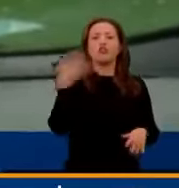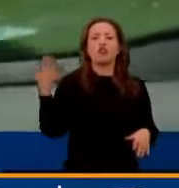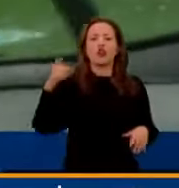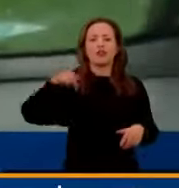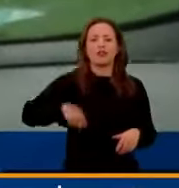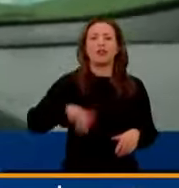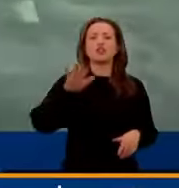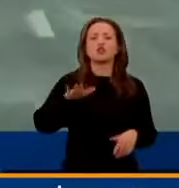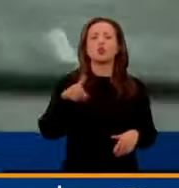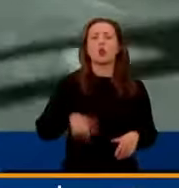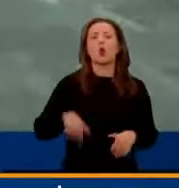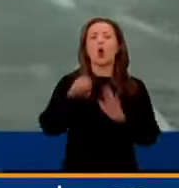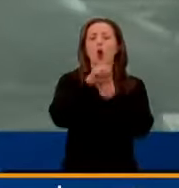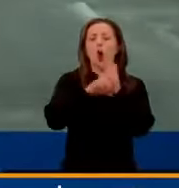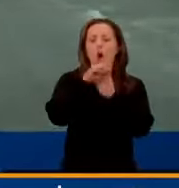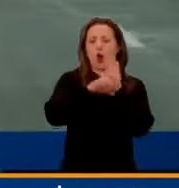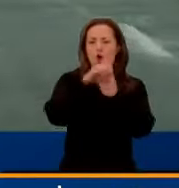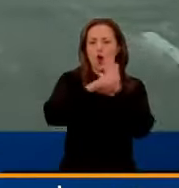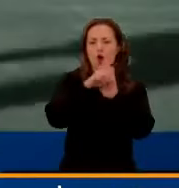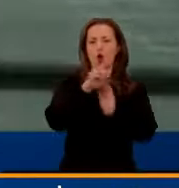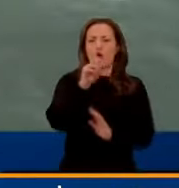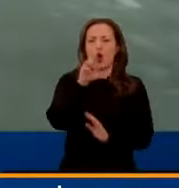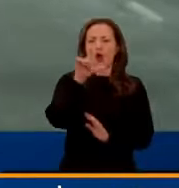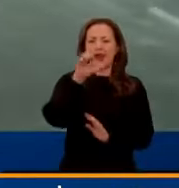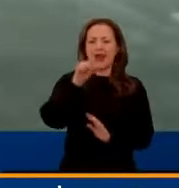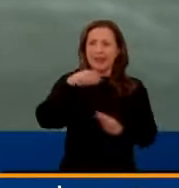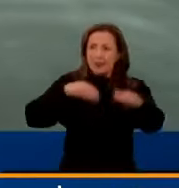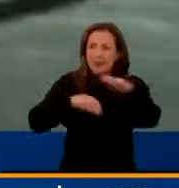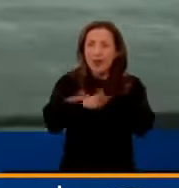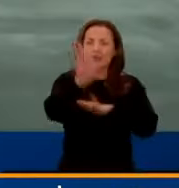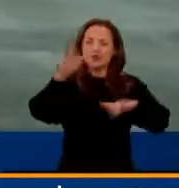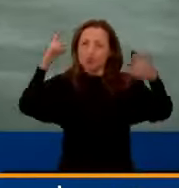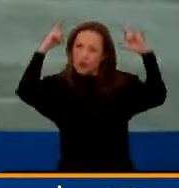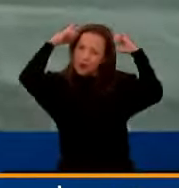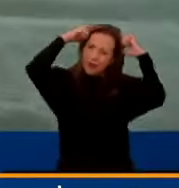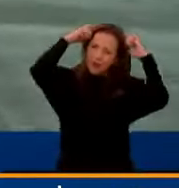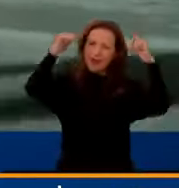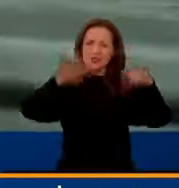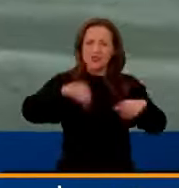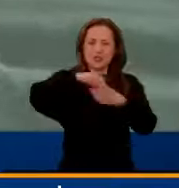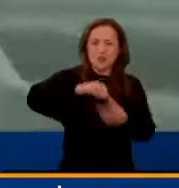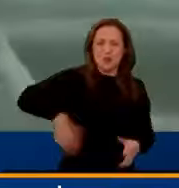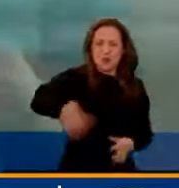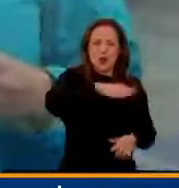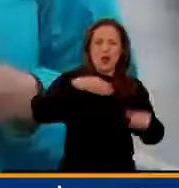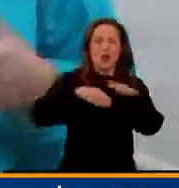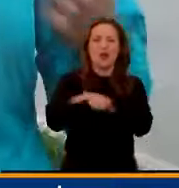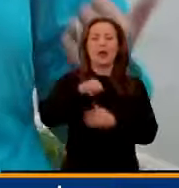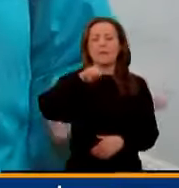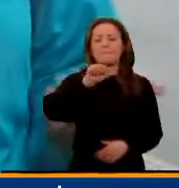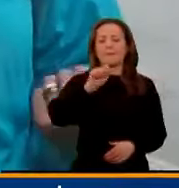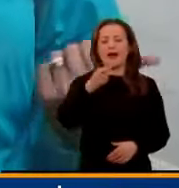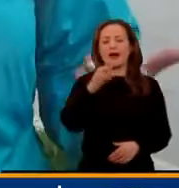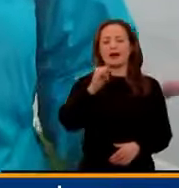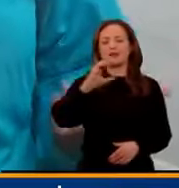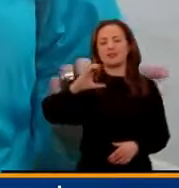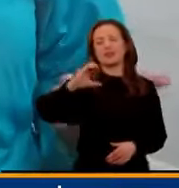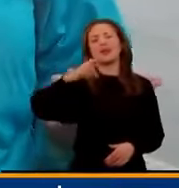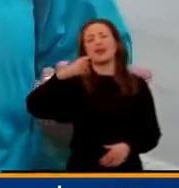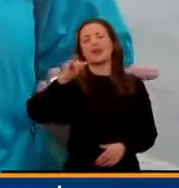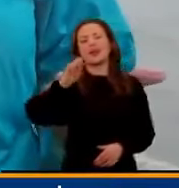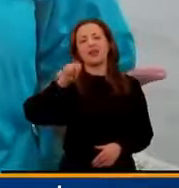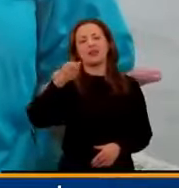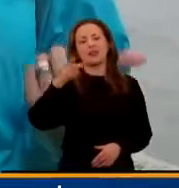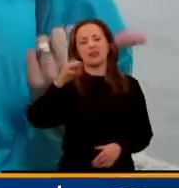de la ciudad de Orlando, específicamente a la entrada de uno de sus parques temáticos, de Magic Kingdom. Aquí ya los